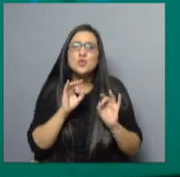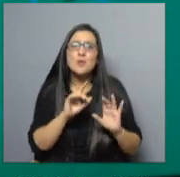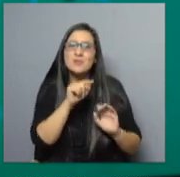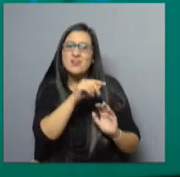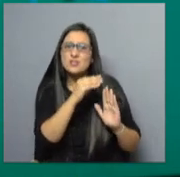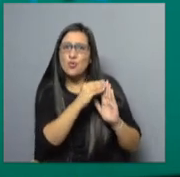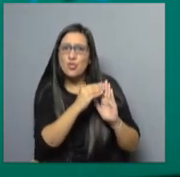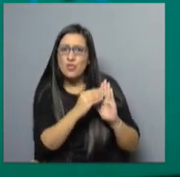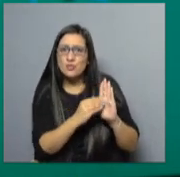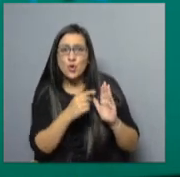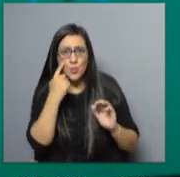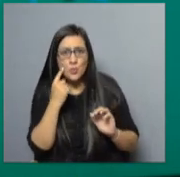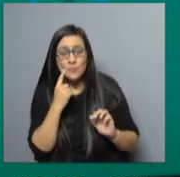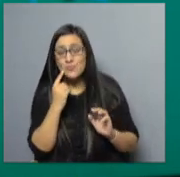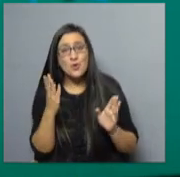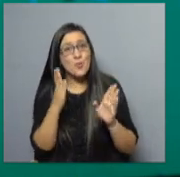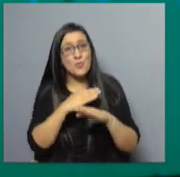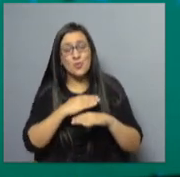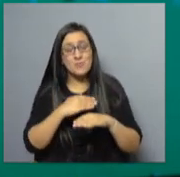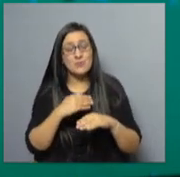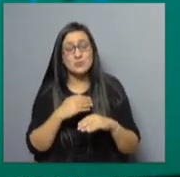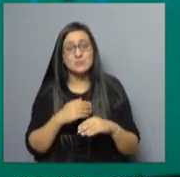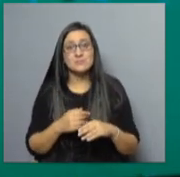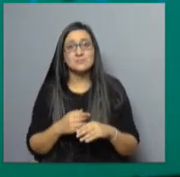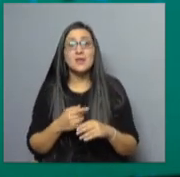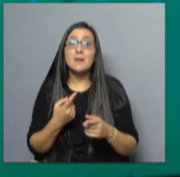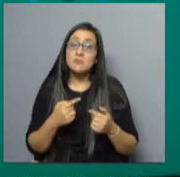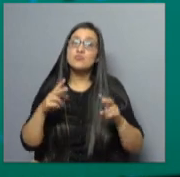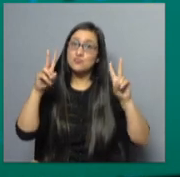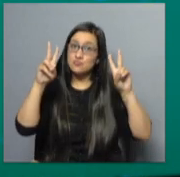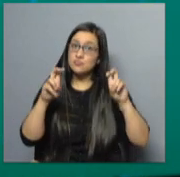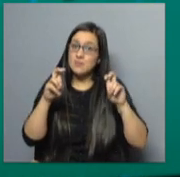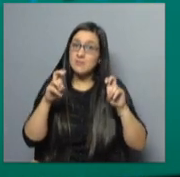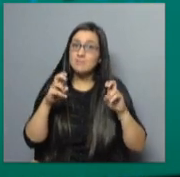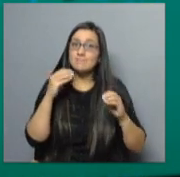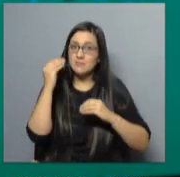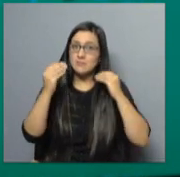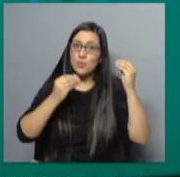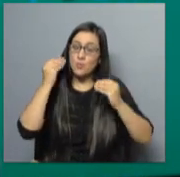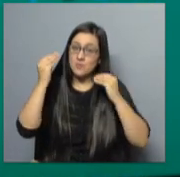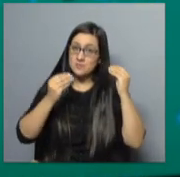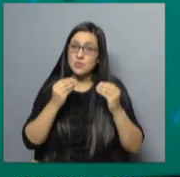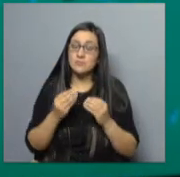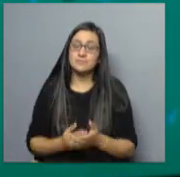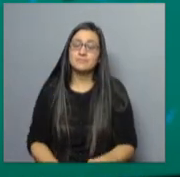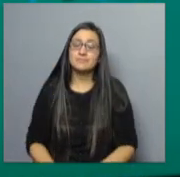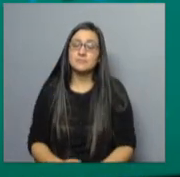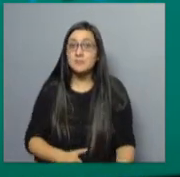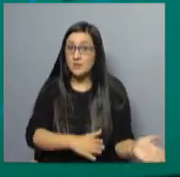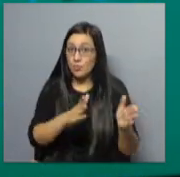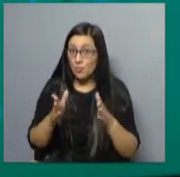conclusiones determinantes pero es un tema que me consta de preocupación permanente después está lo otro